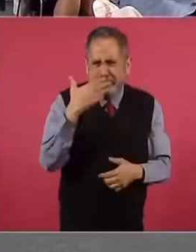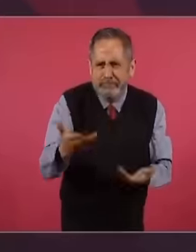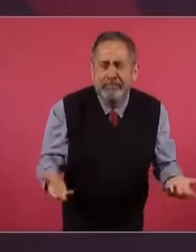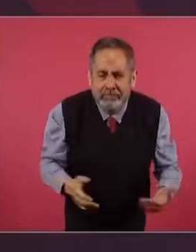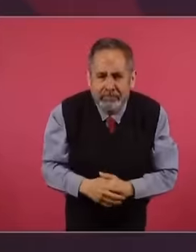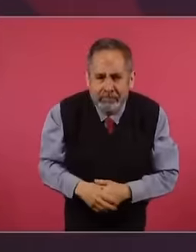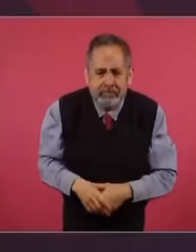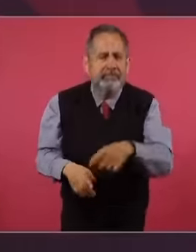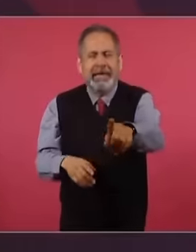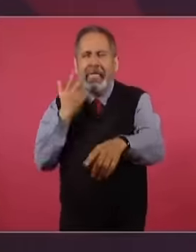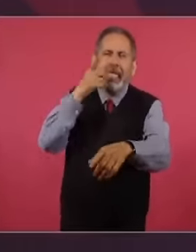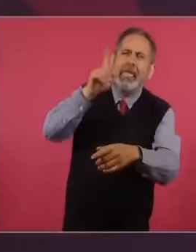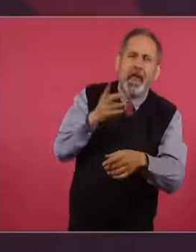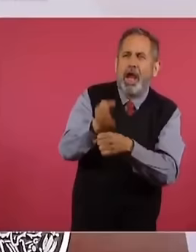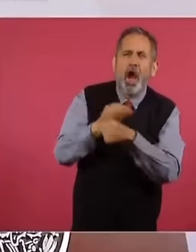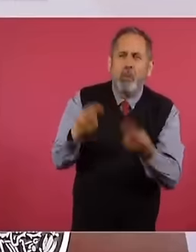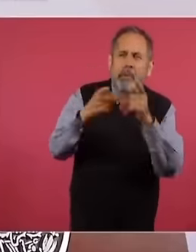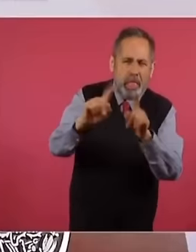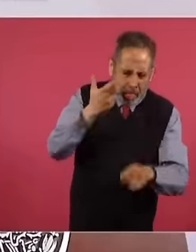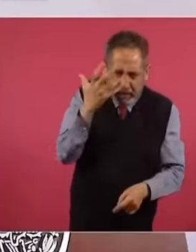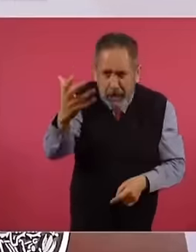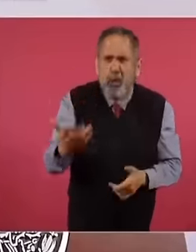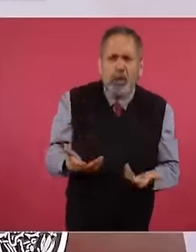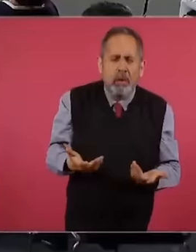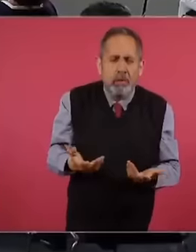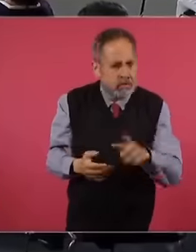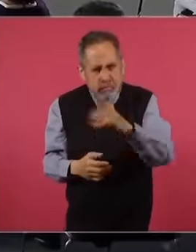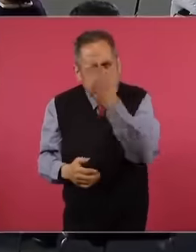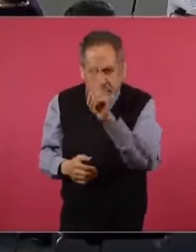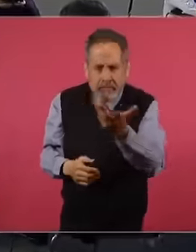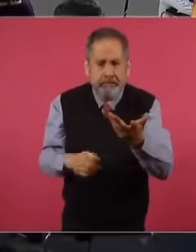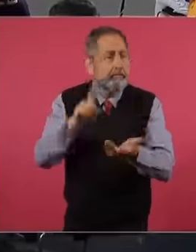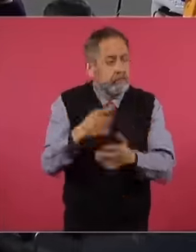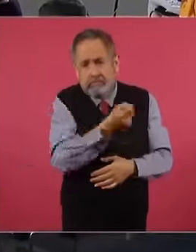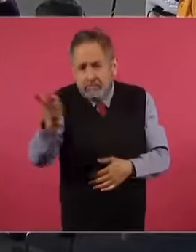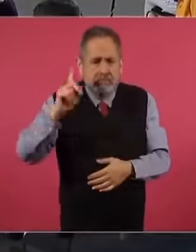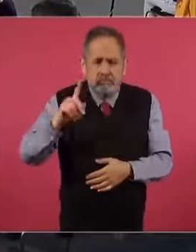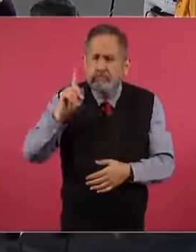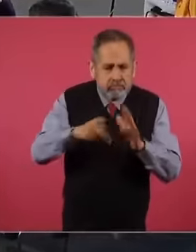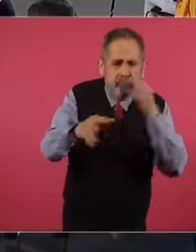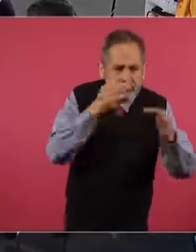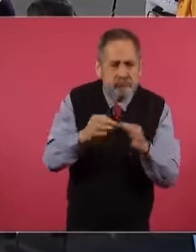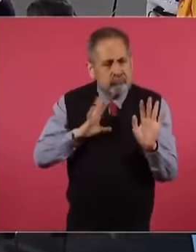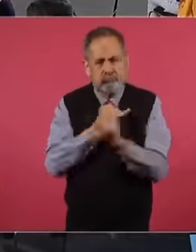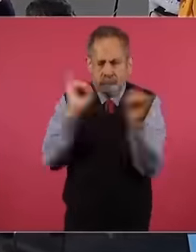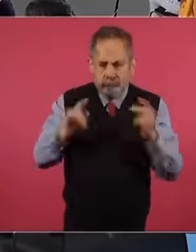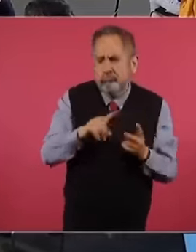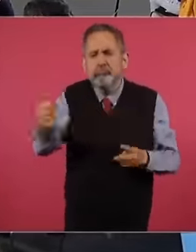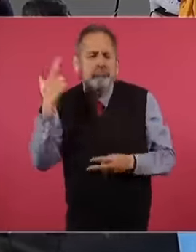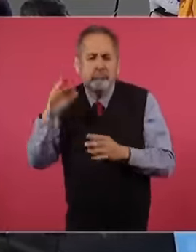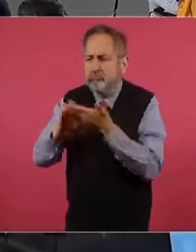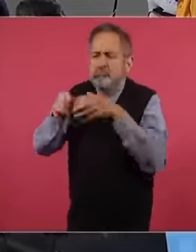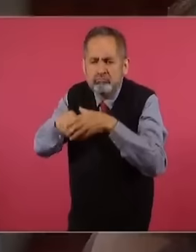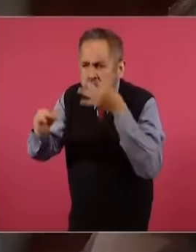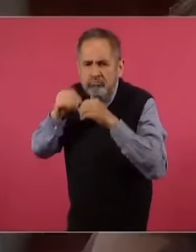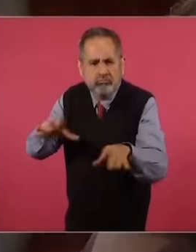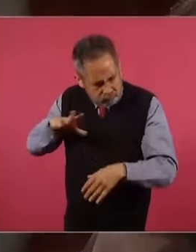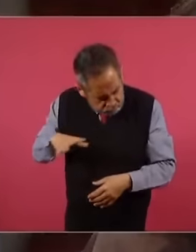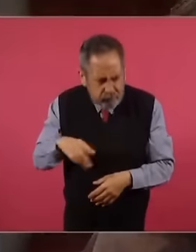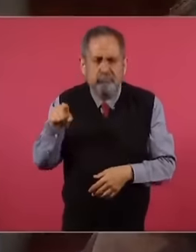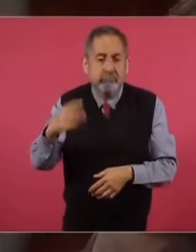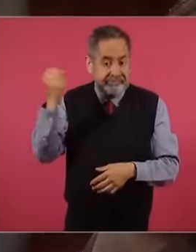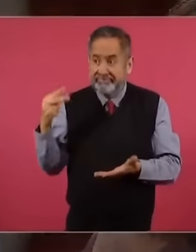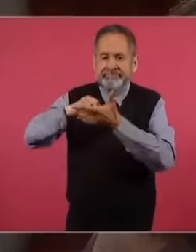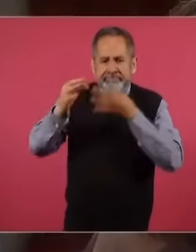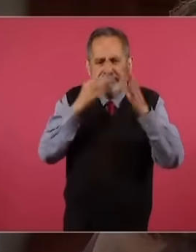bien. Usted lo quiere tomar a broma, presidente, pero esto no es una broma. ¿Sabe por qué no es una broma? Porque de verdad hay periodismo independiente y hay periodismo alternativo. Están las radios comunitarias. Sí. Lo decía uno de ellos,